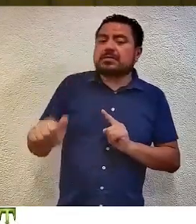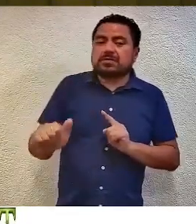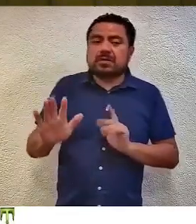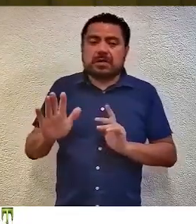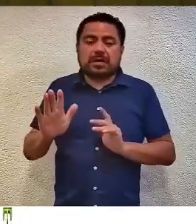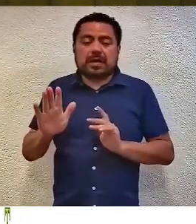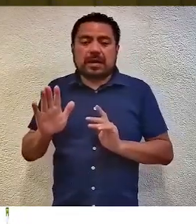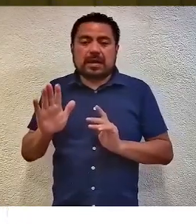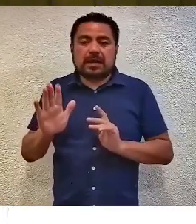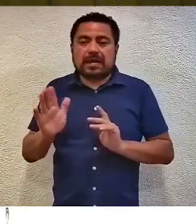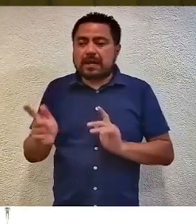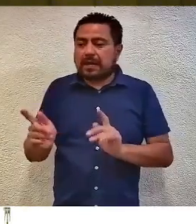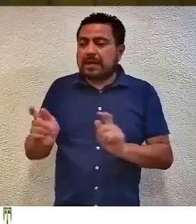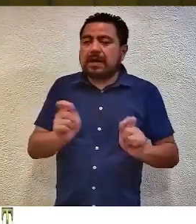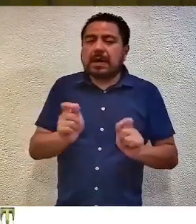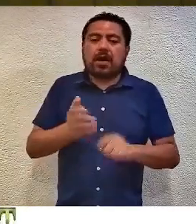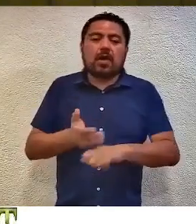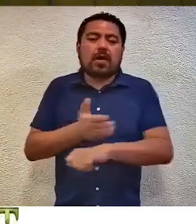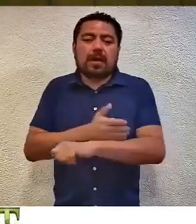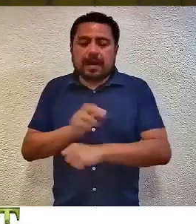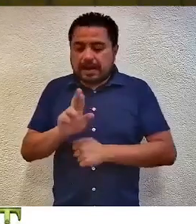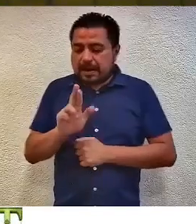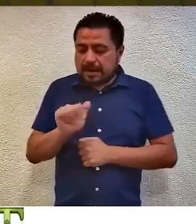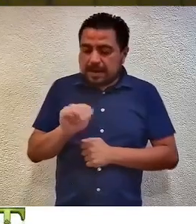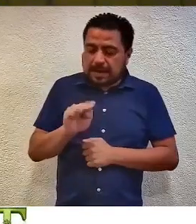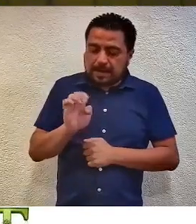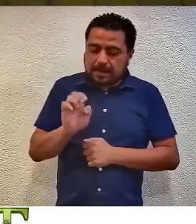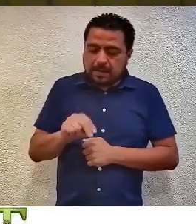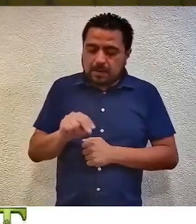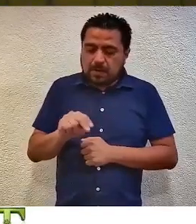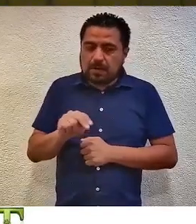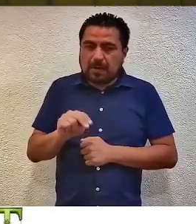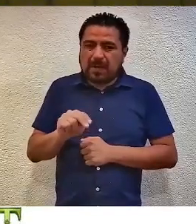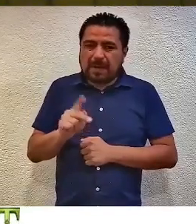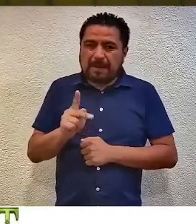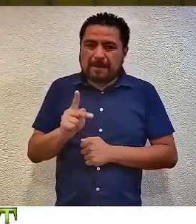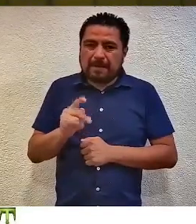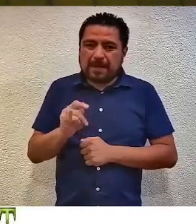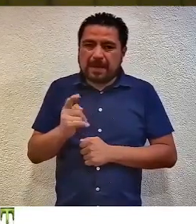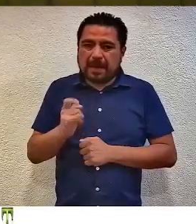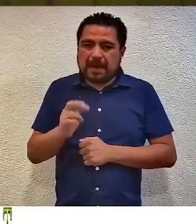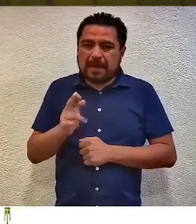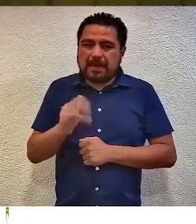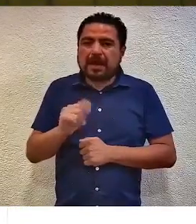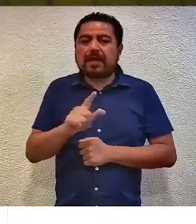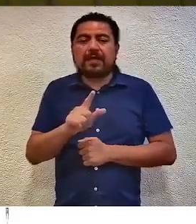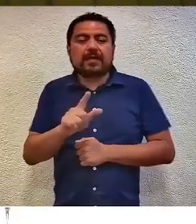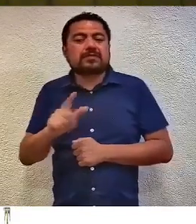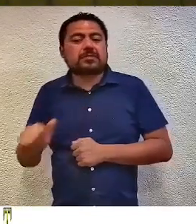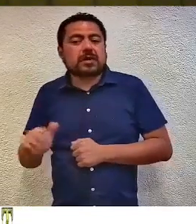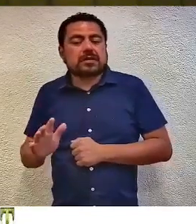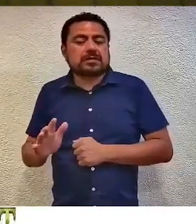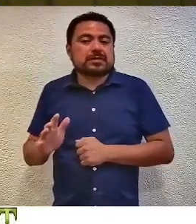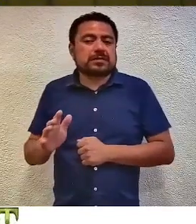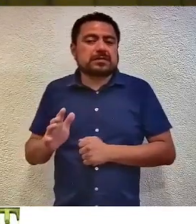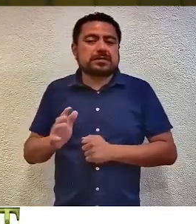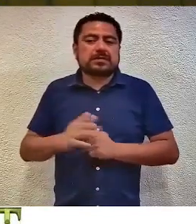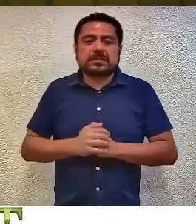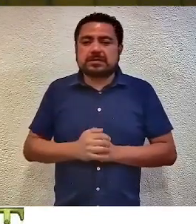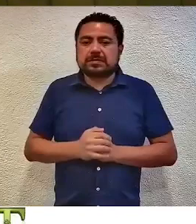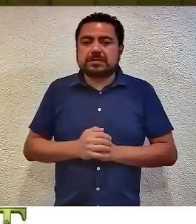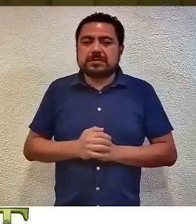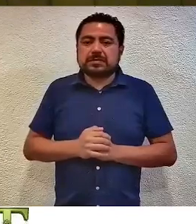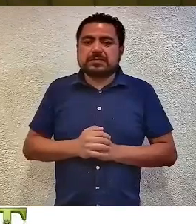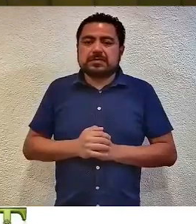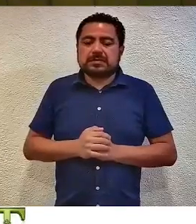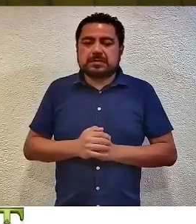Posteriormente viene el mandato del compañero Ramón Ramos Piedra. Después viene la parte que